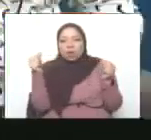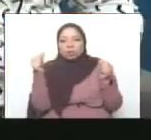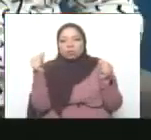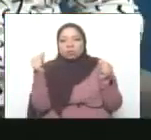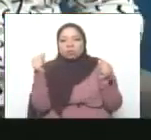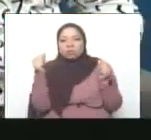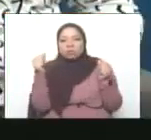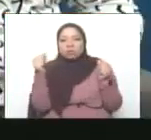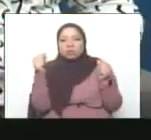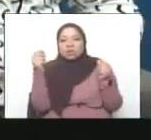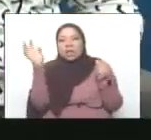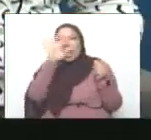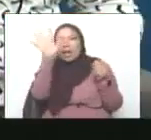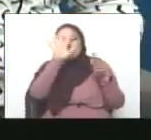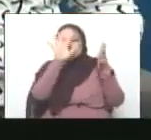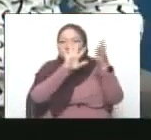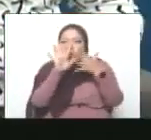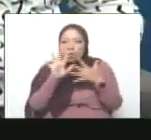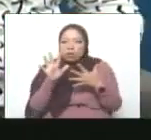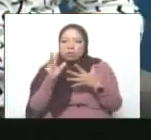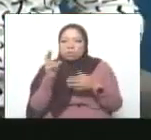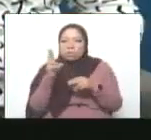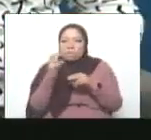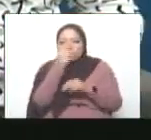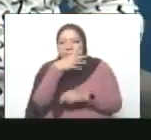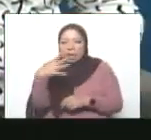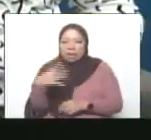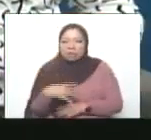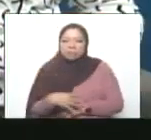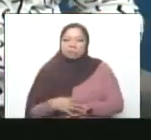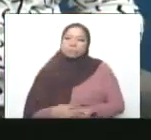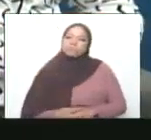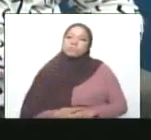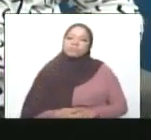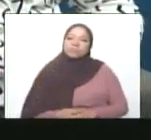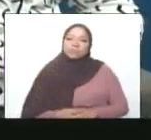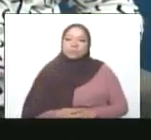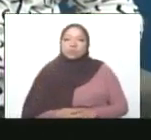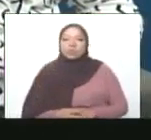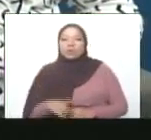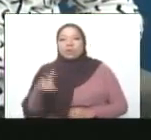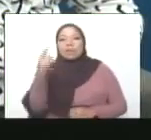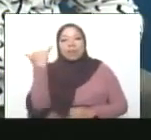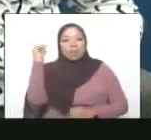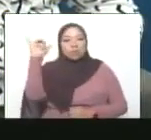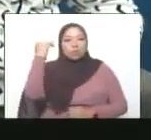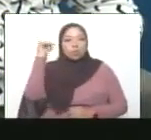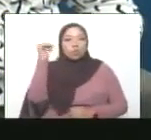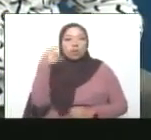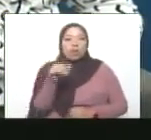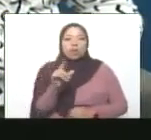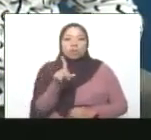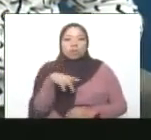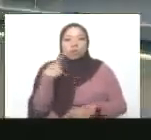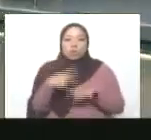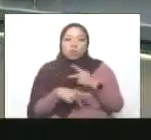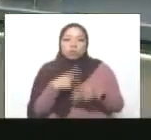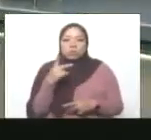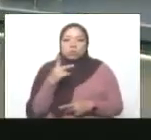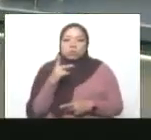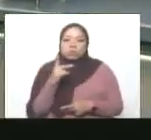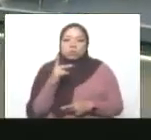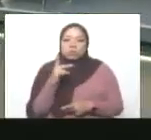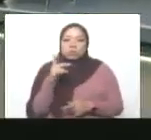con neblina. Con neblina. Bueno. Julio César, también la tierra yaracuyana produce